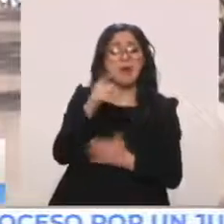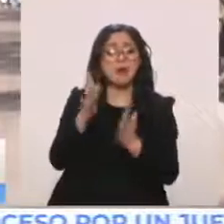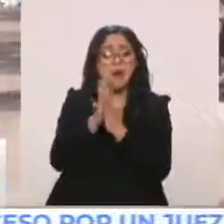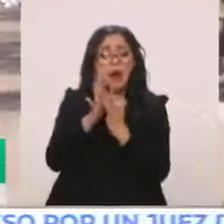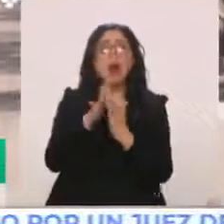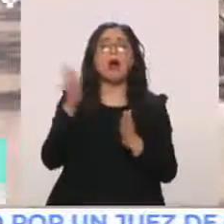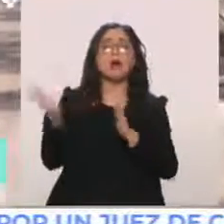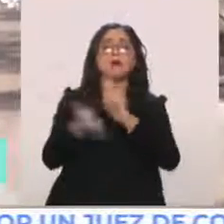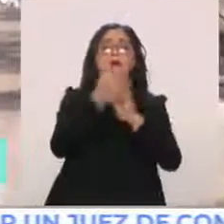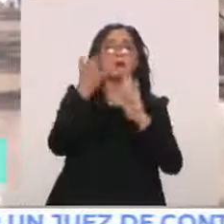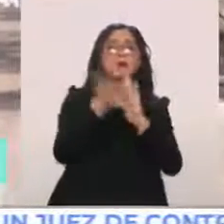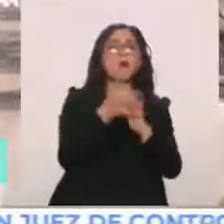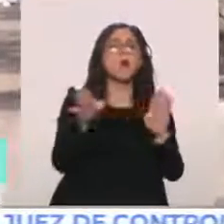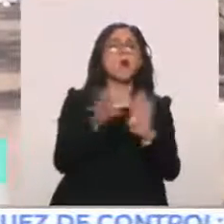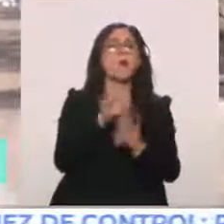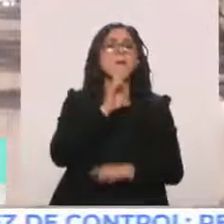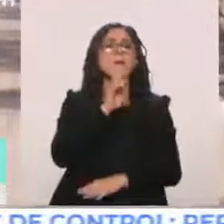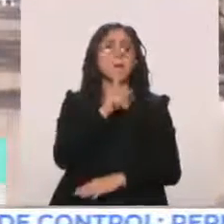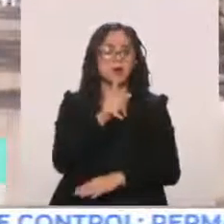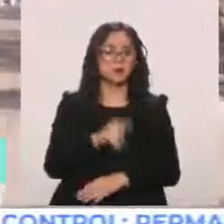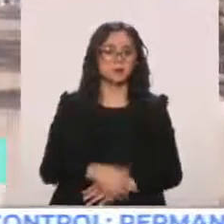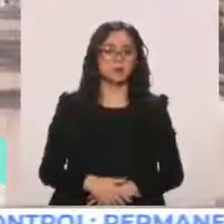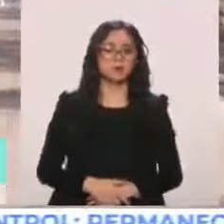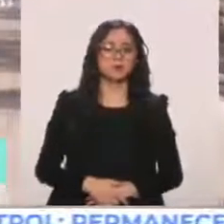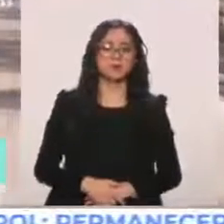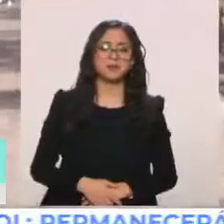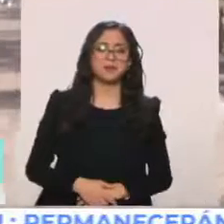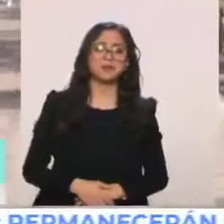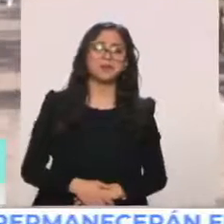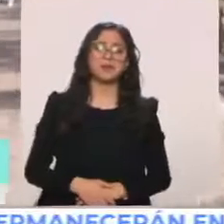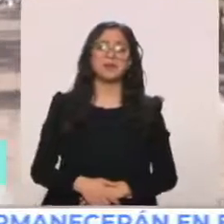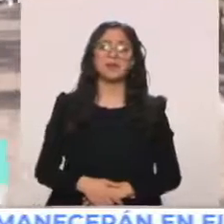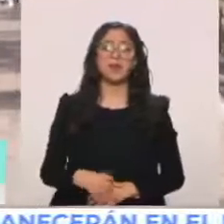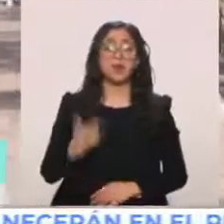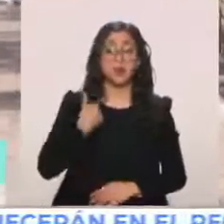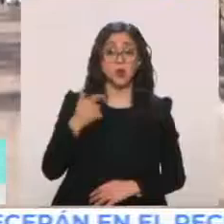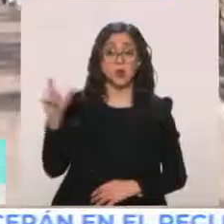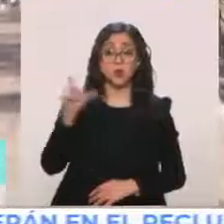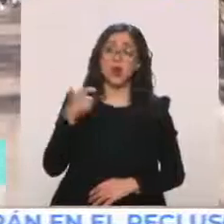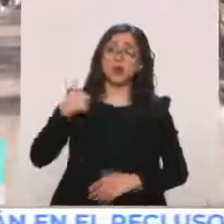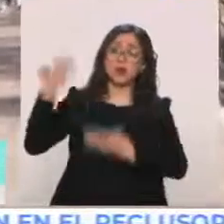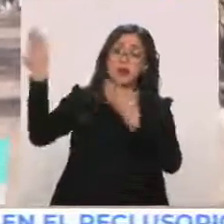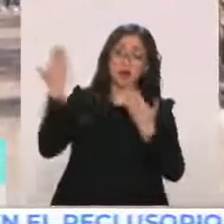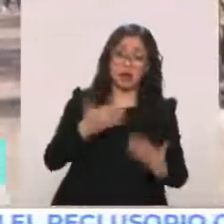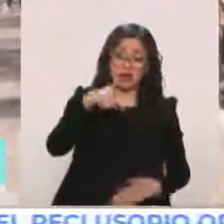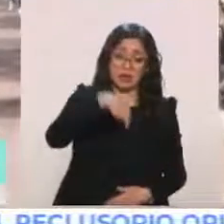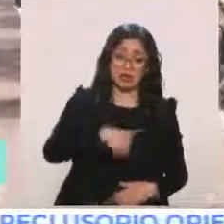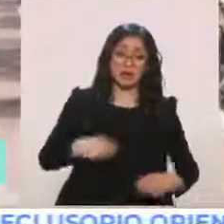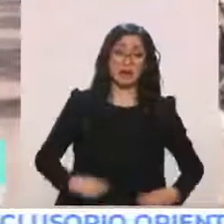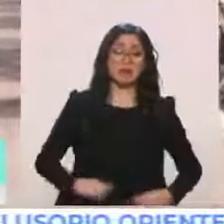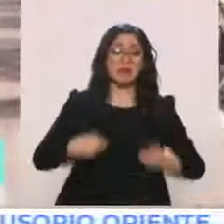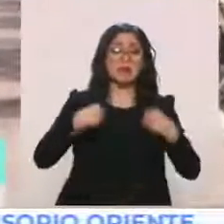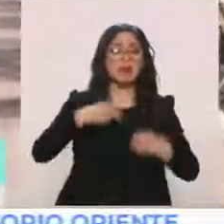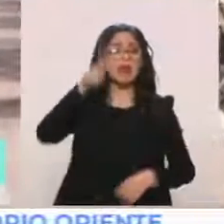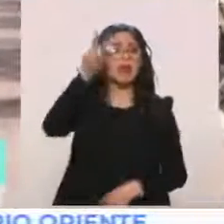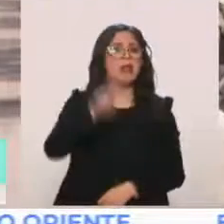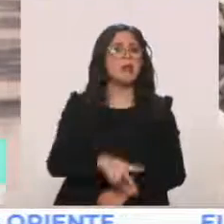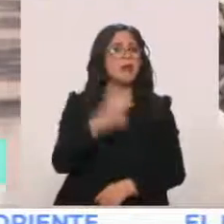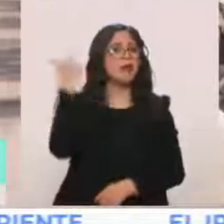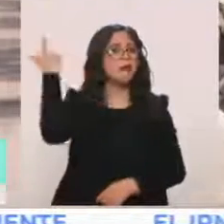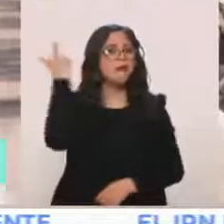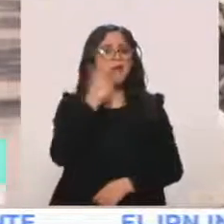llegamos aquí, pues sí estaba un poco descuidado, bueno, bastante descuidado. Había mucha